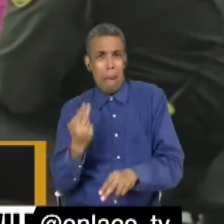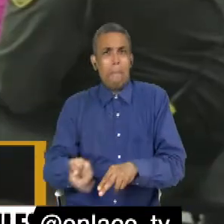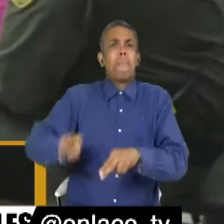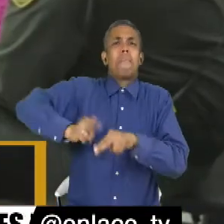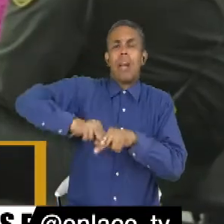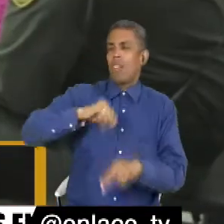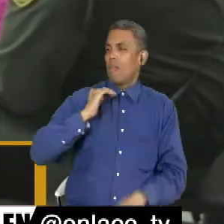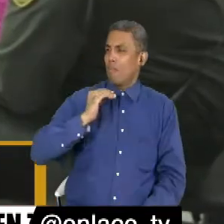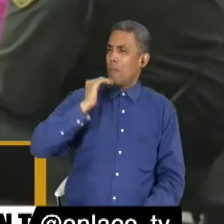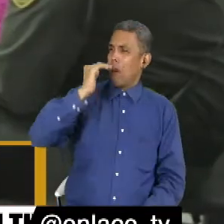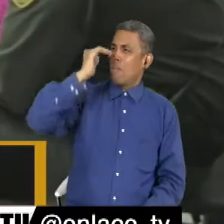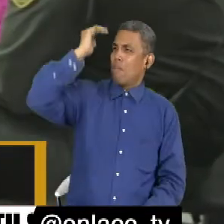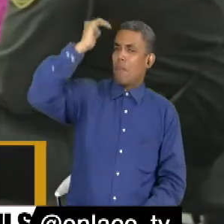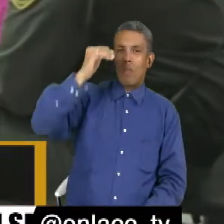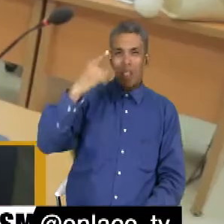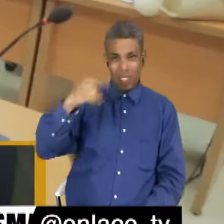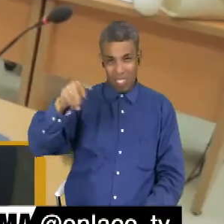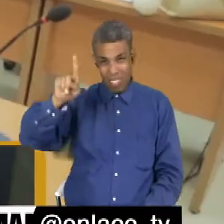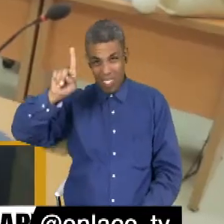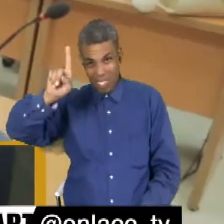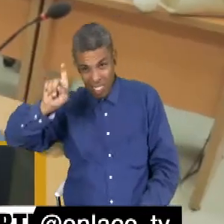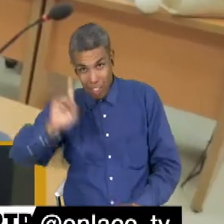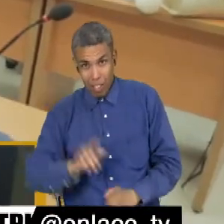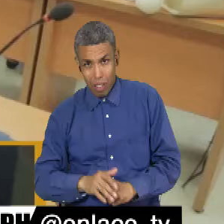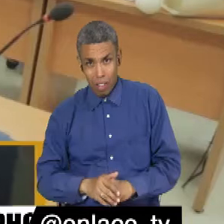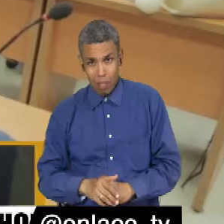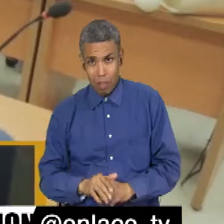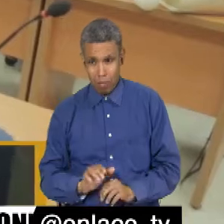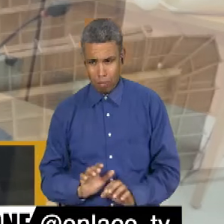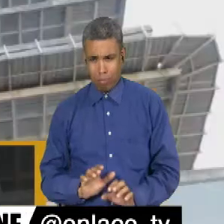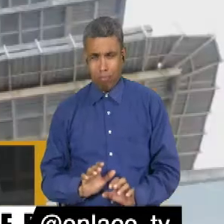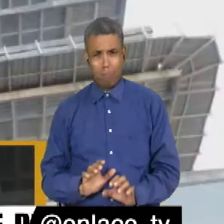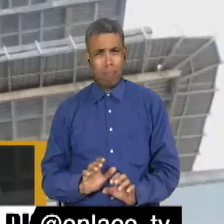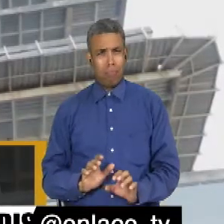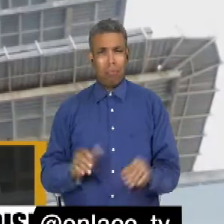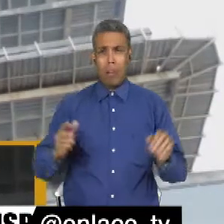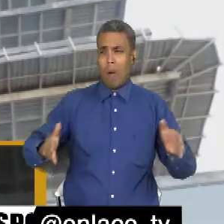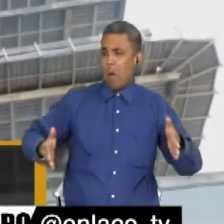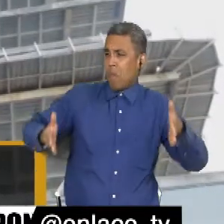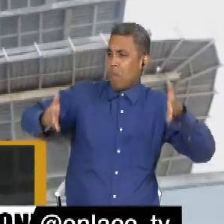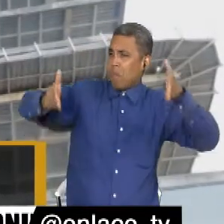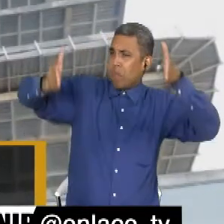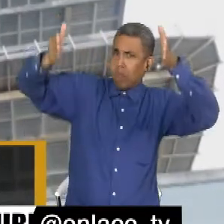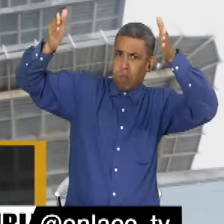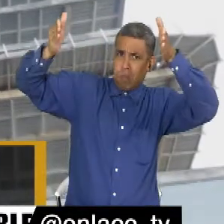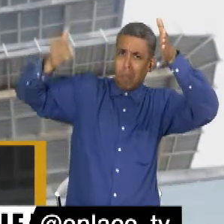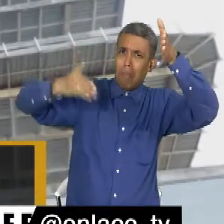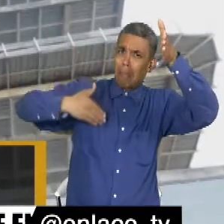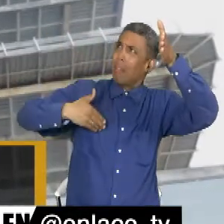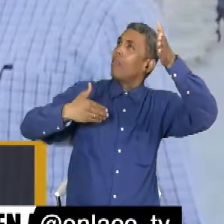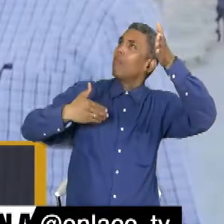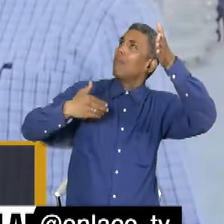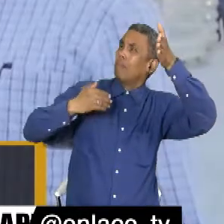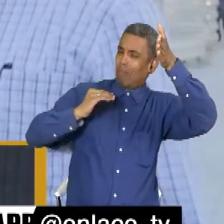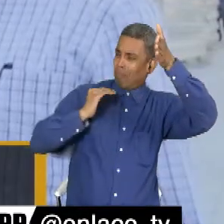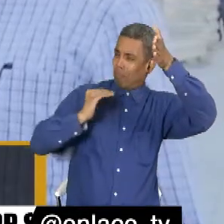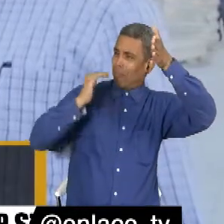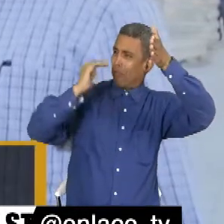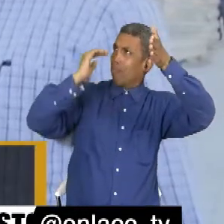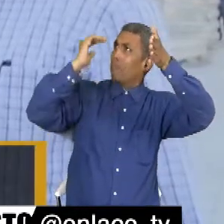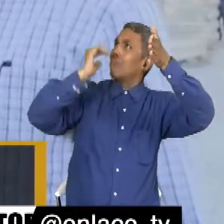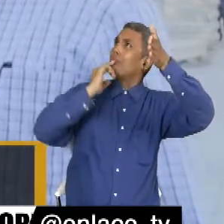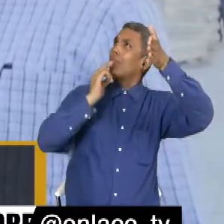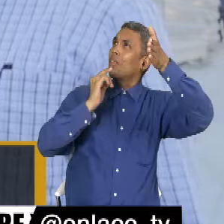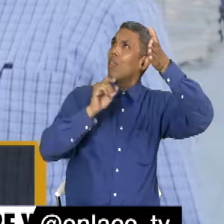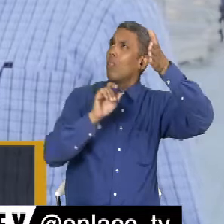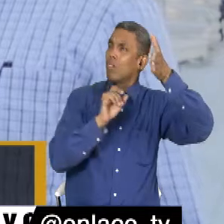estamos viendo que esa licencia es la que está vigente. Sin embargo, este edificio tiene en este momento 23 pisos y la respuesta que da la Curaduría Urbana